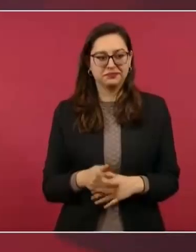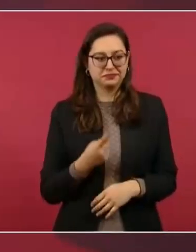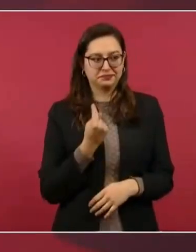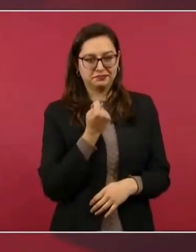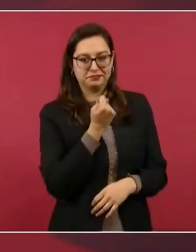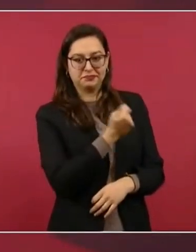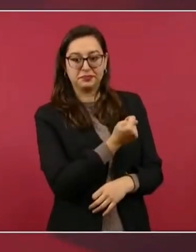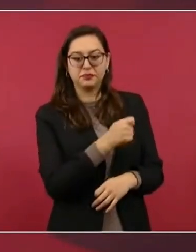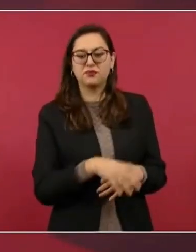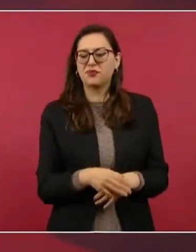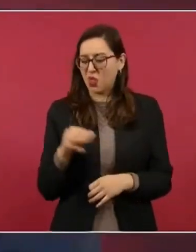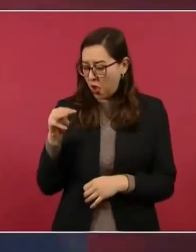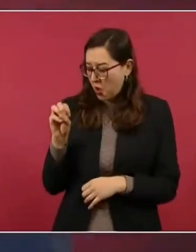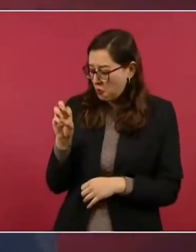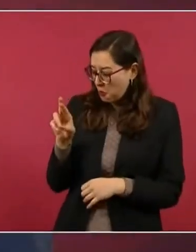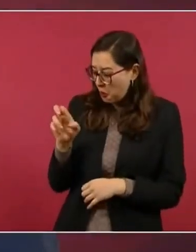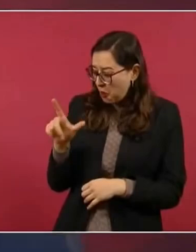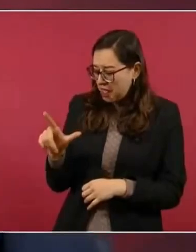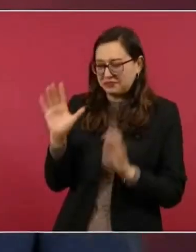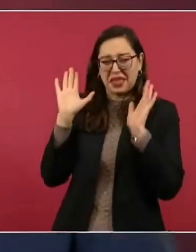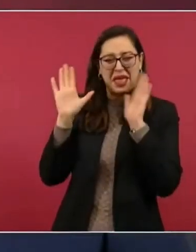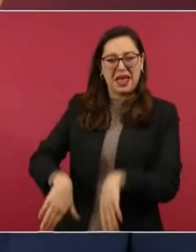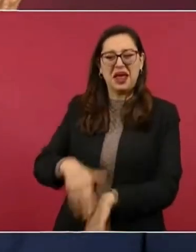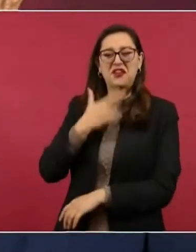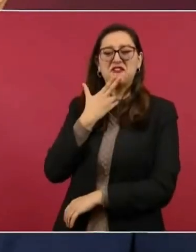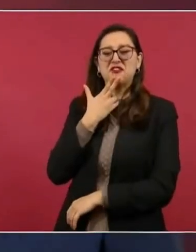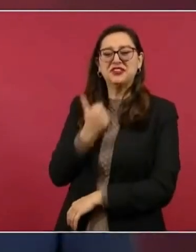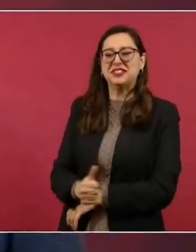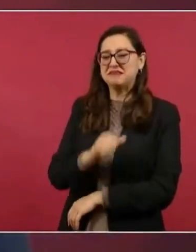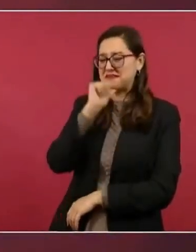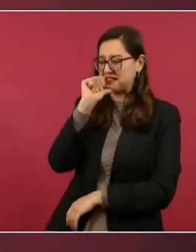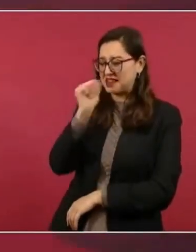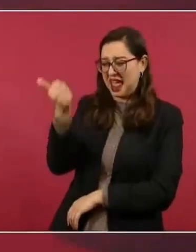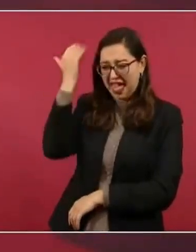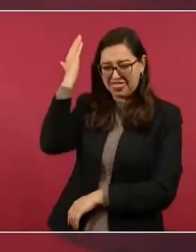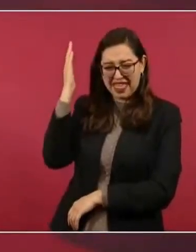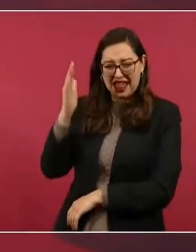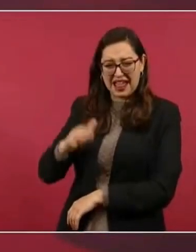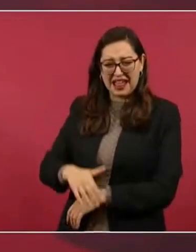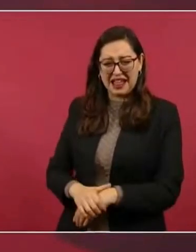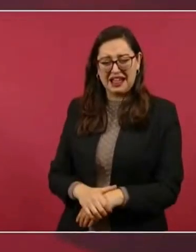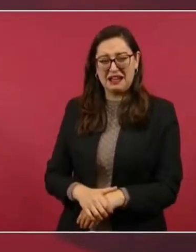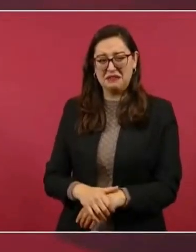la moral es un árbol que da moras y que sirve para pura,